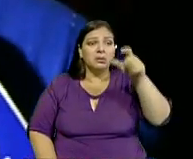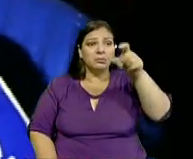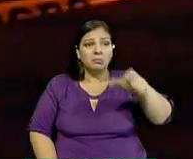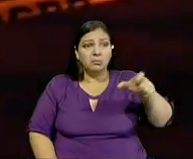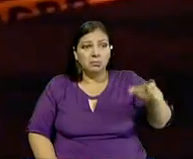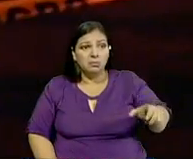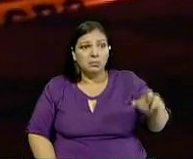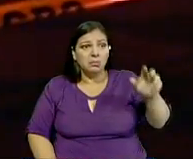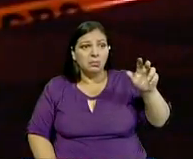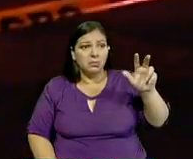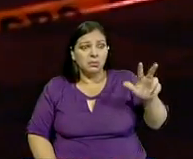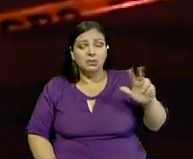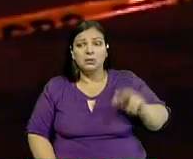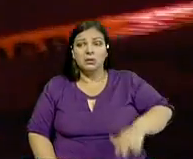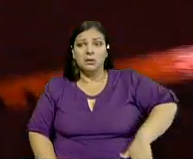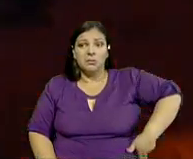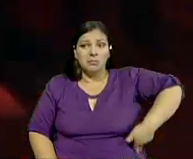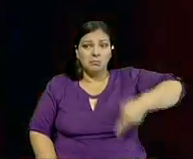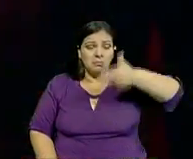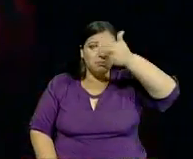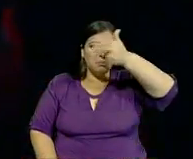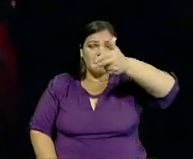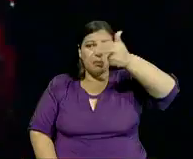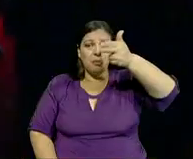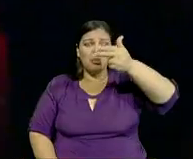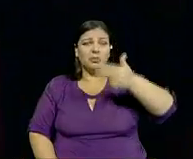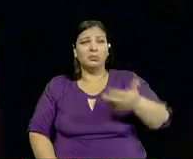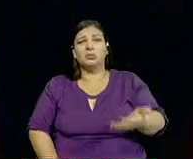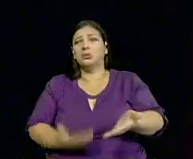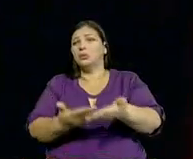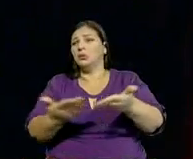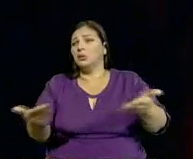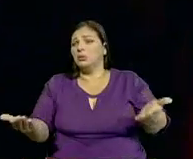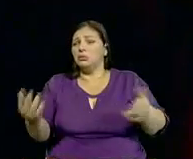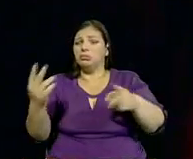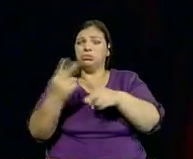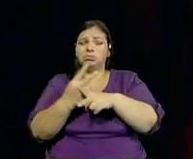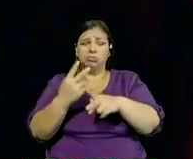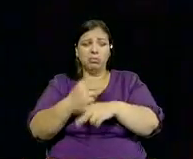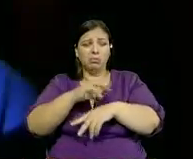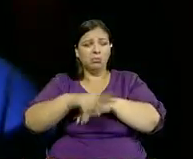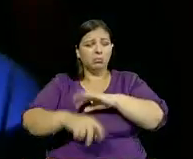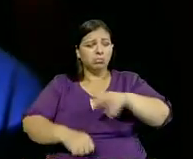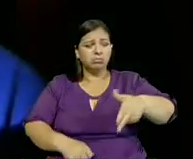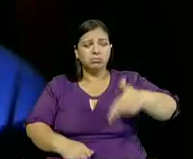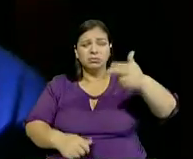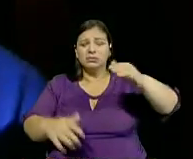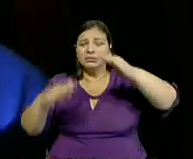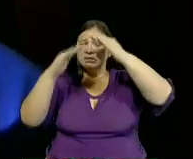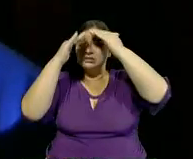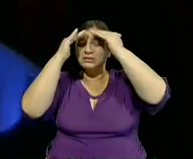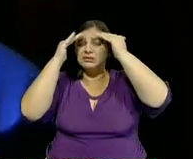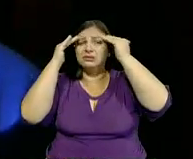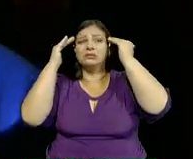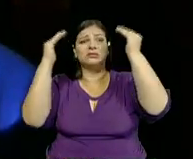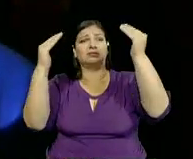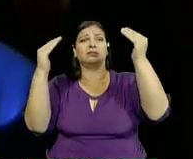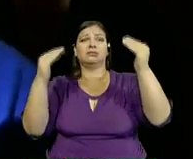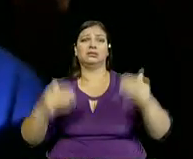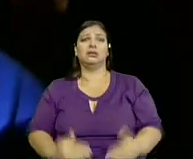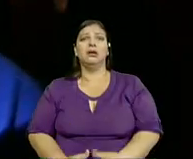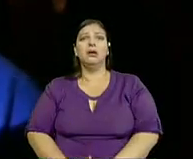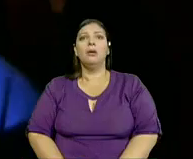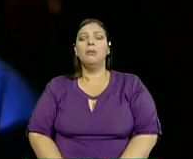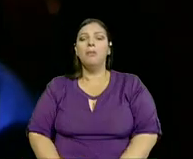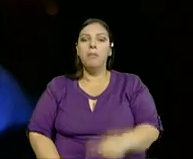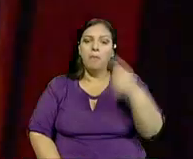chica. Ya no se puede con esto aquí, ¿sabes? Tanta delincuencia que hay. Pero mire, lo único que yo quiero es que